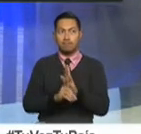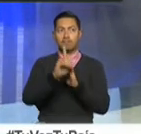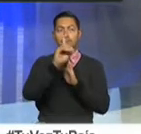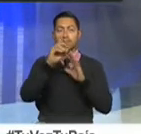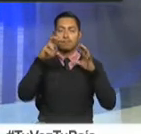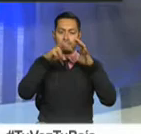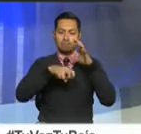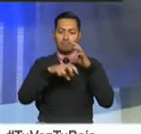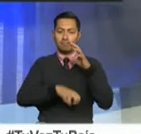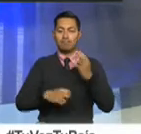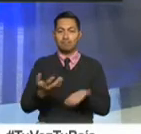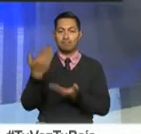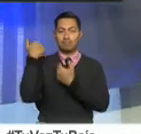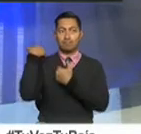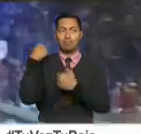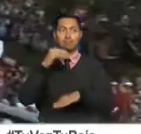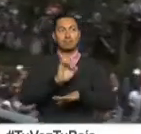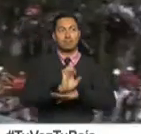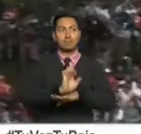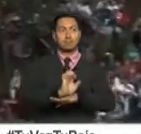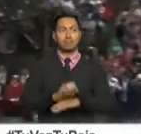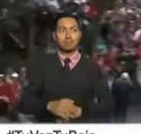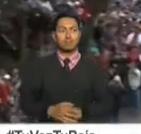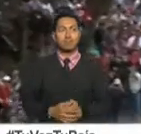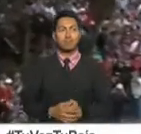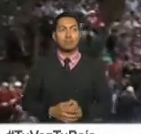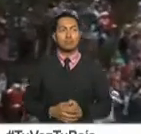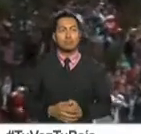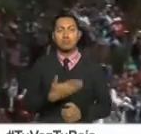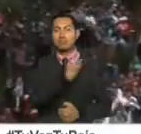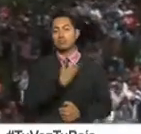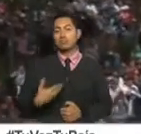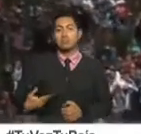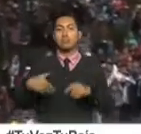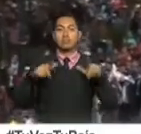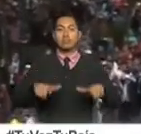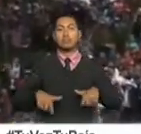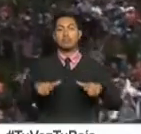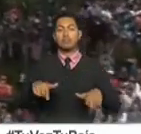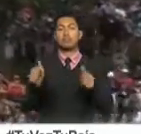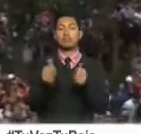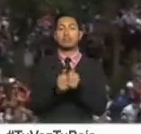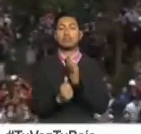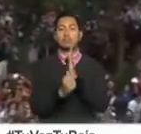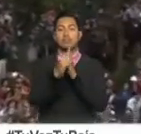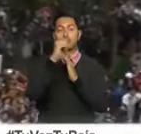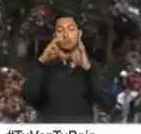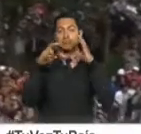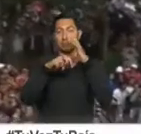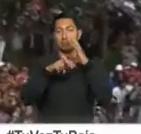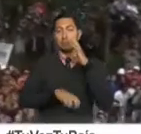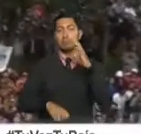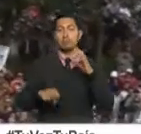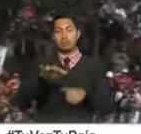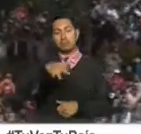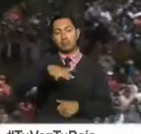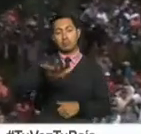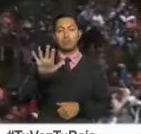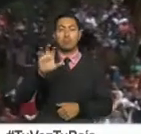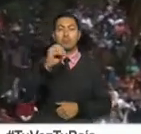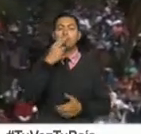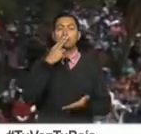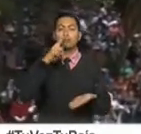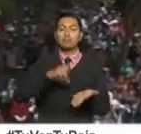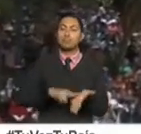minería responsable en Ecuador. El presidente Lenín Moreno, a través del Ministerio de Minería, recibió cerca de 50